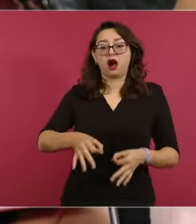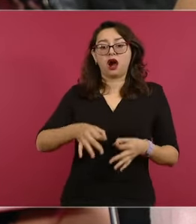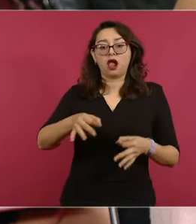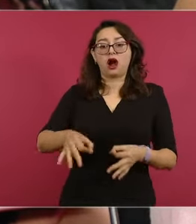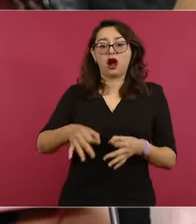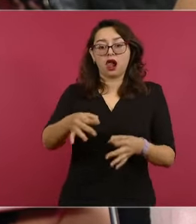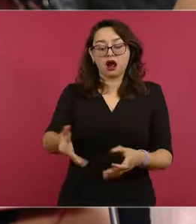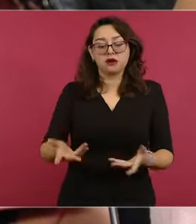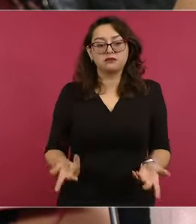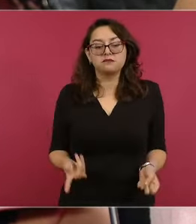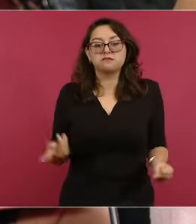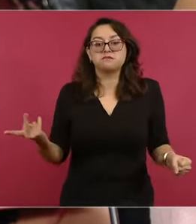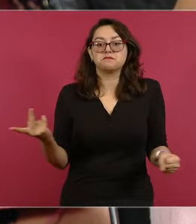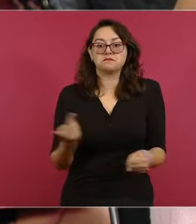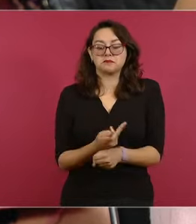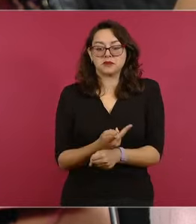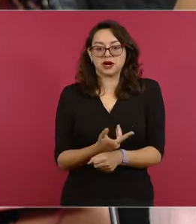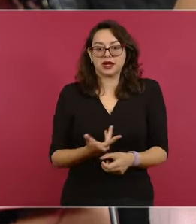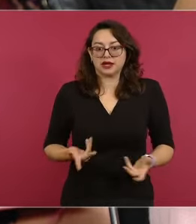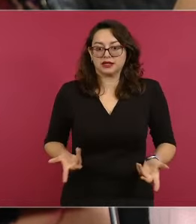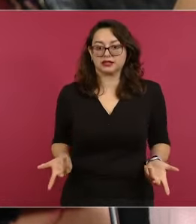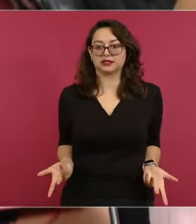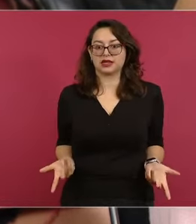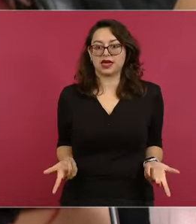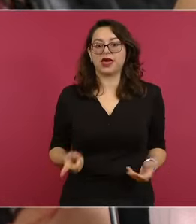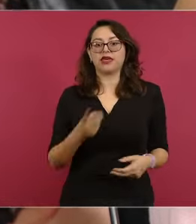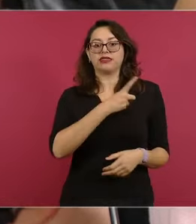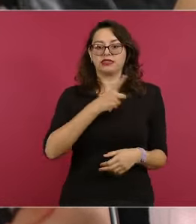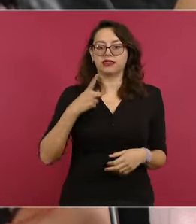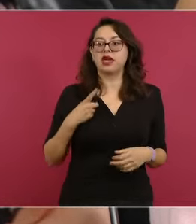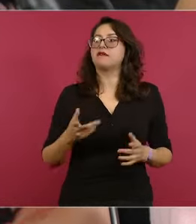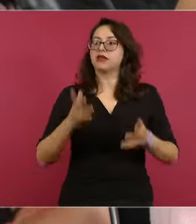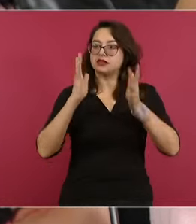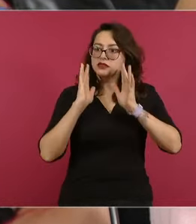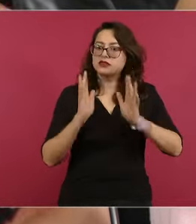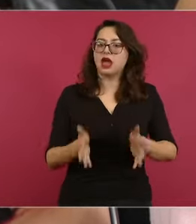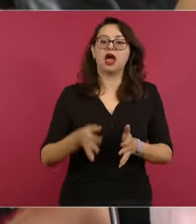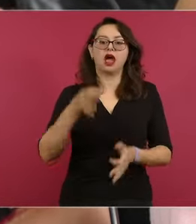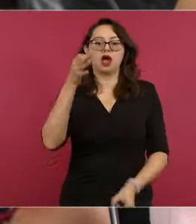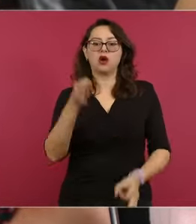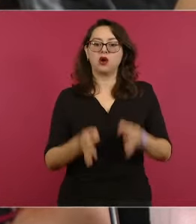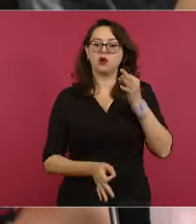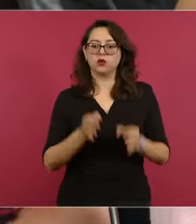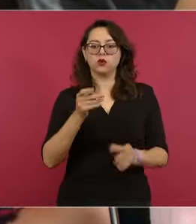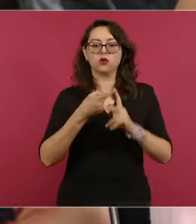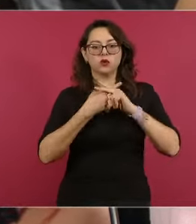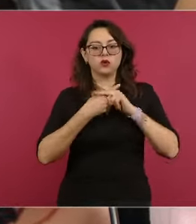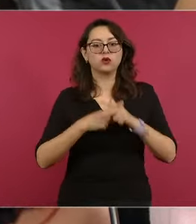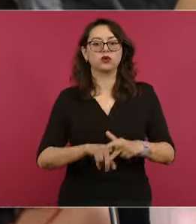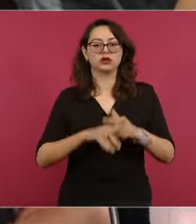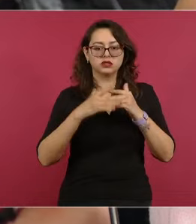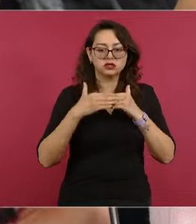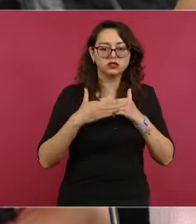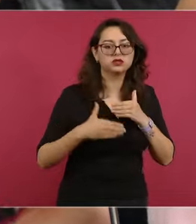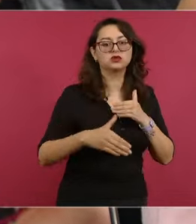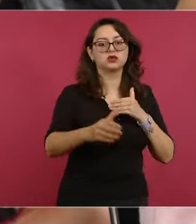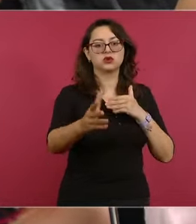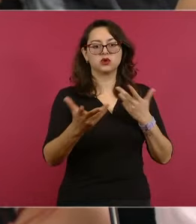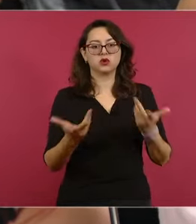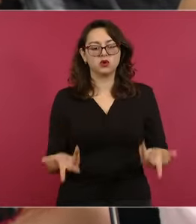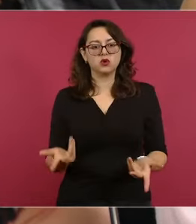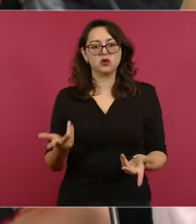que este expediente salga y de que haya pues la intervención con